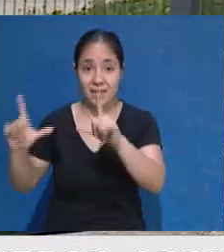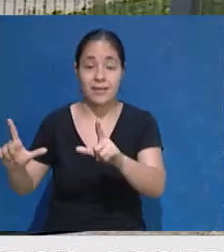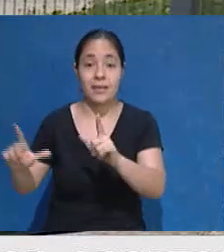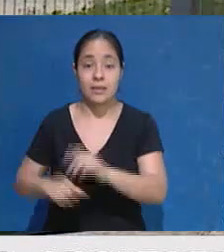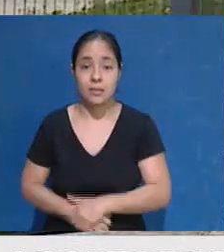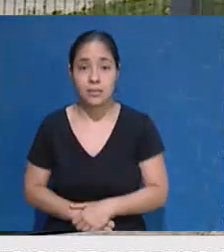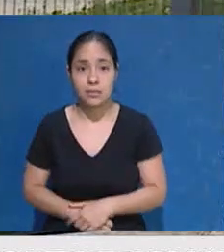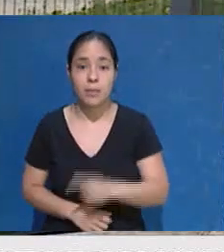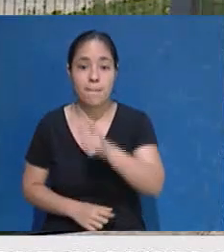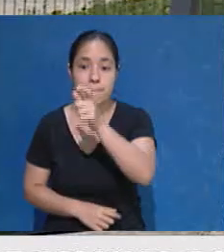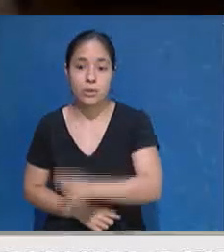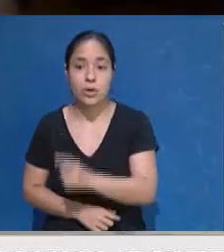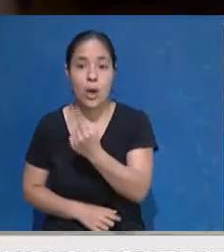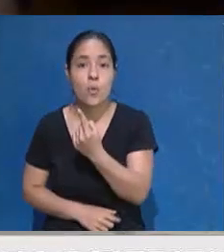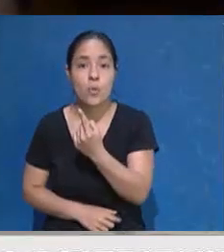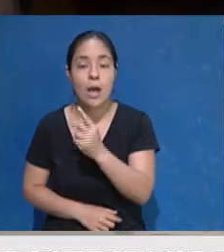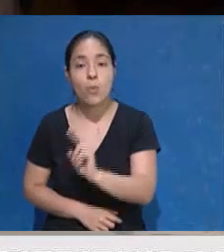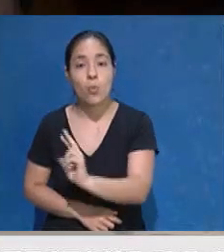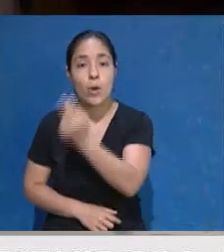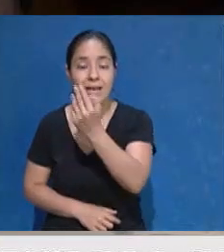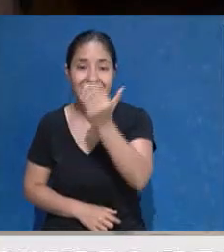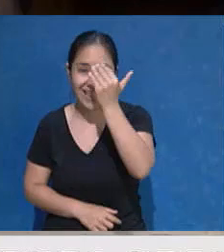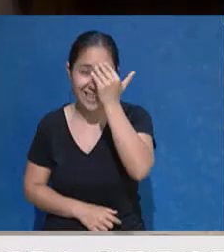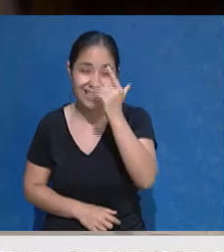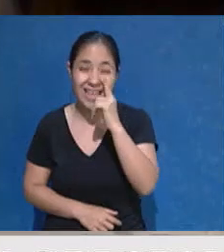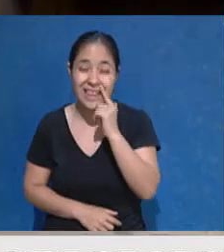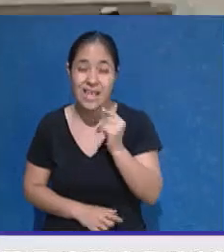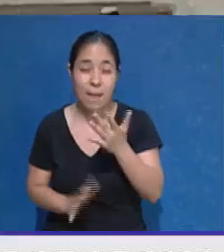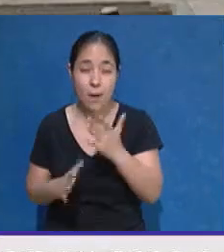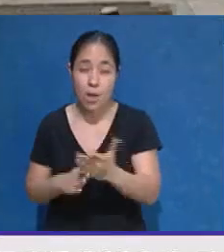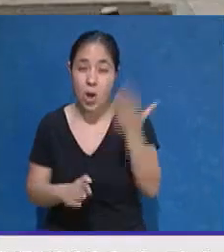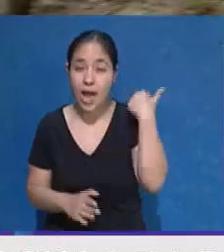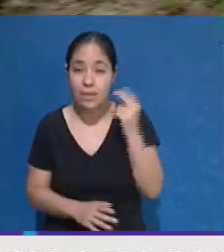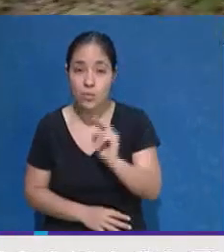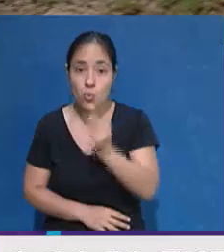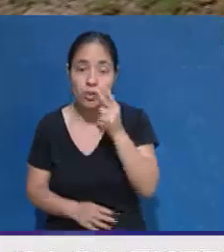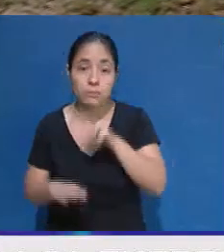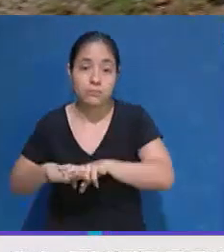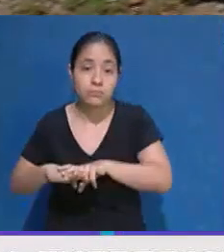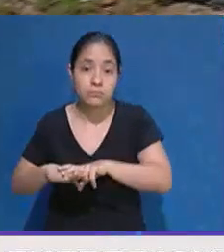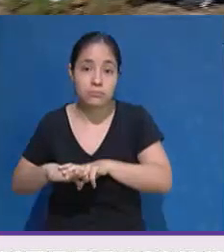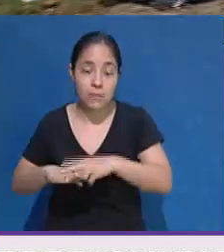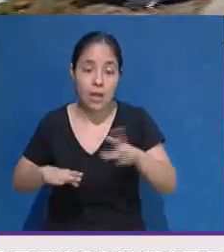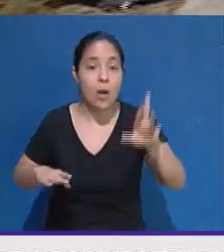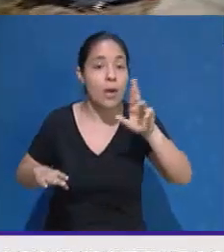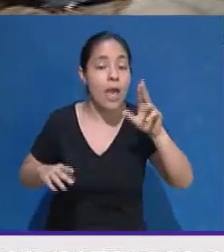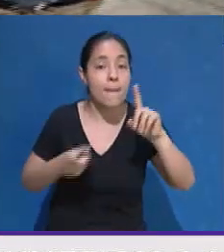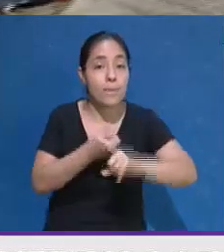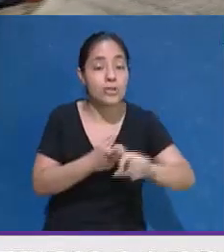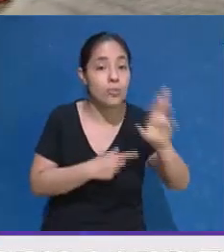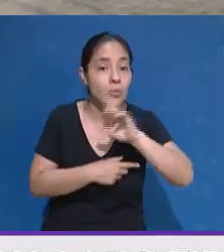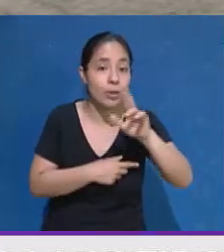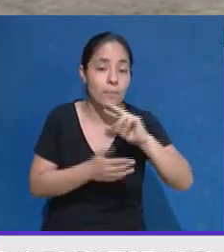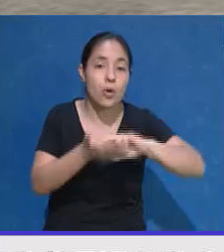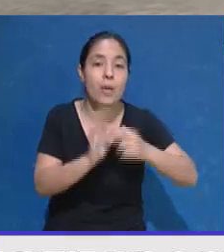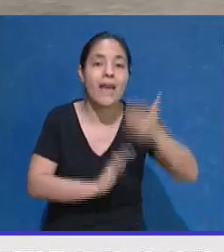donde una persona había fallecido hace aproximadamente 15 días y su mujer, que